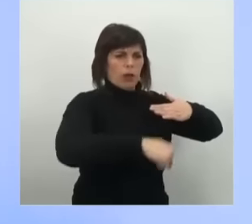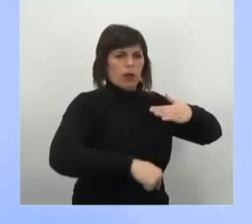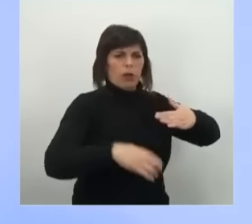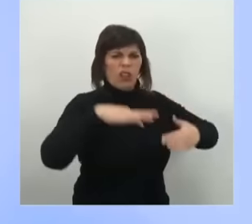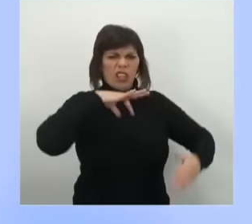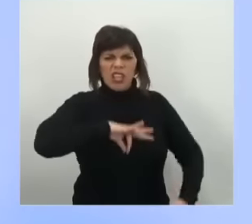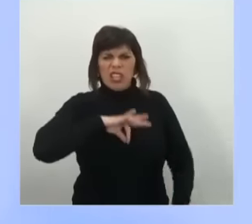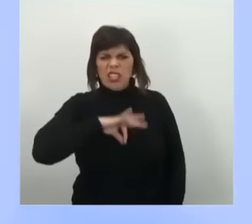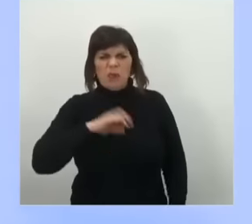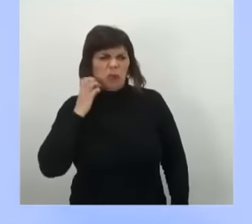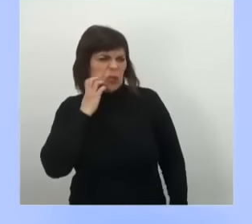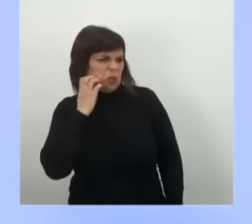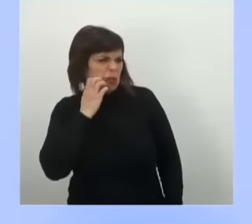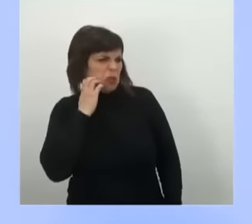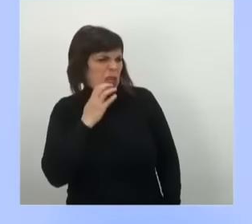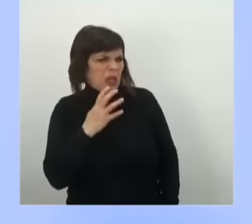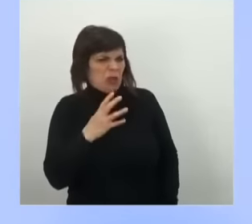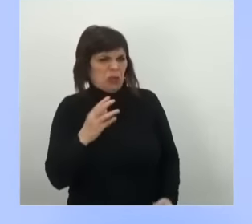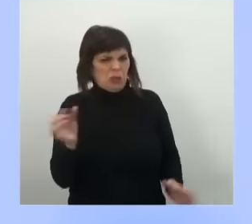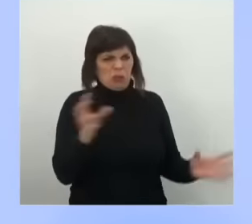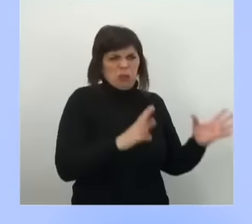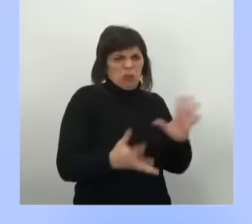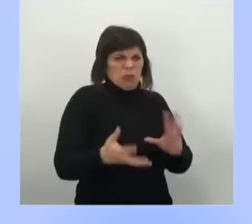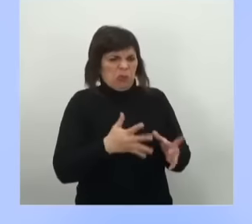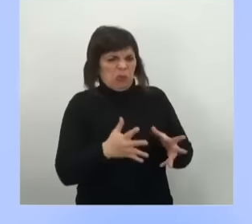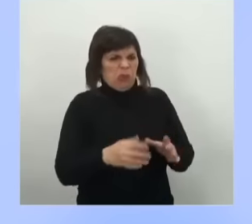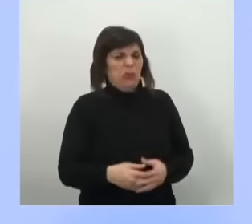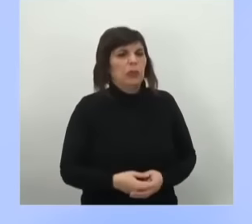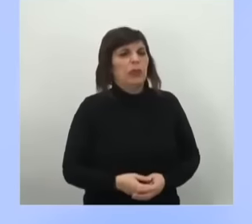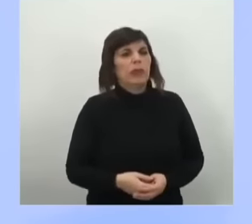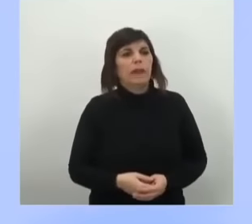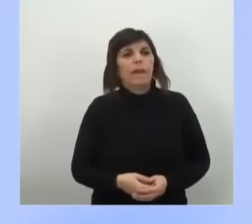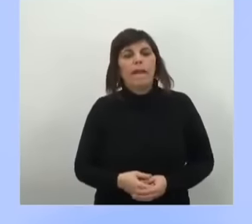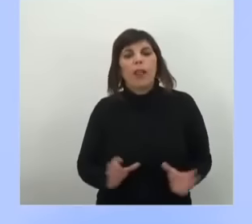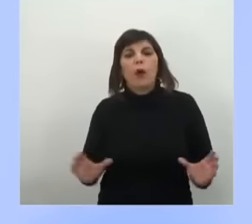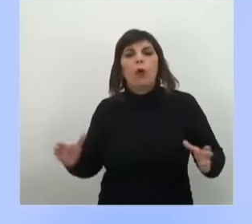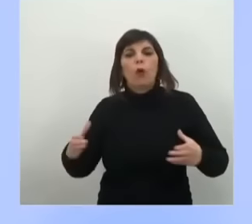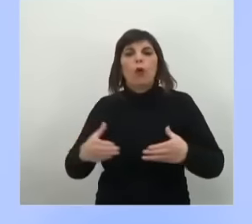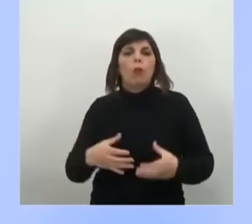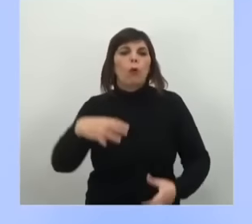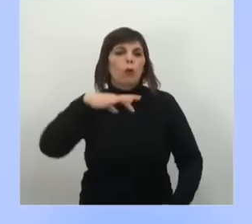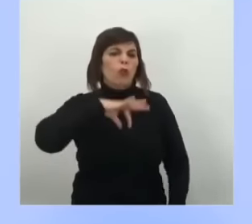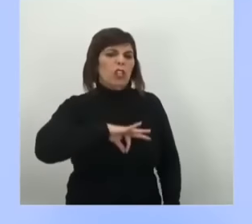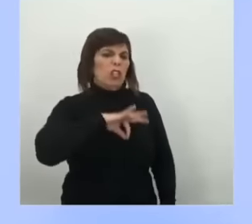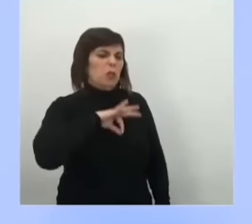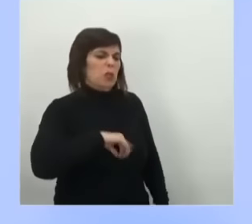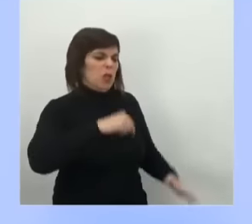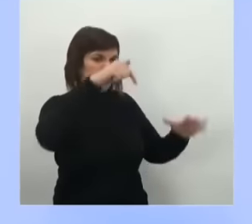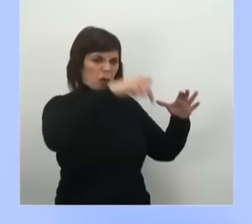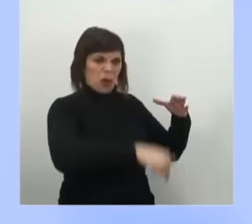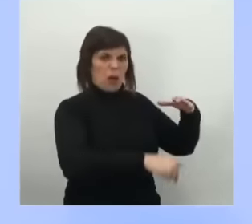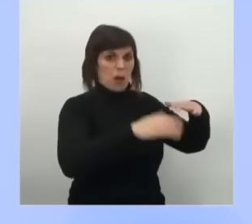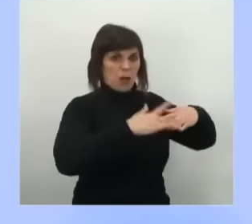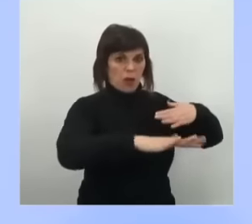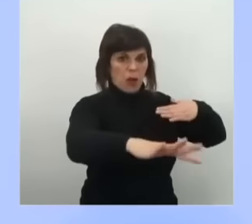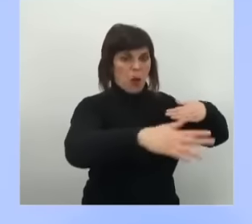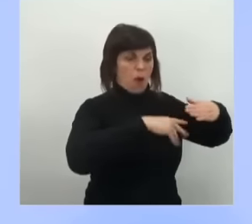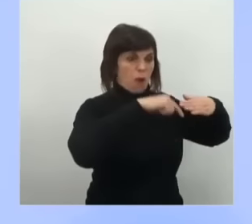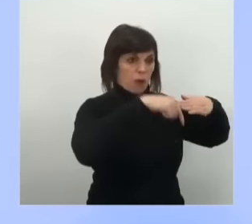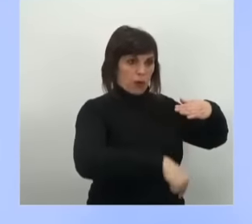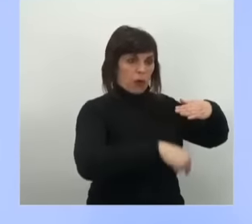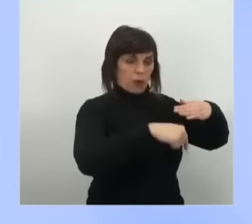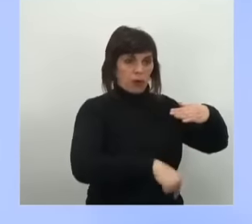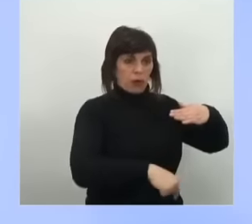sé que no eran de Dios que había como huestes espirituales o dioses ajenos que estaban debajo de las aguas